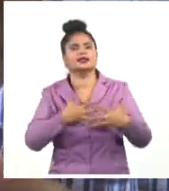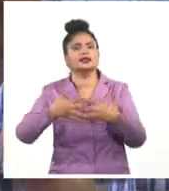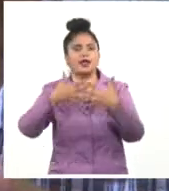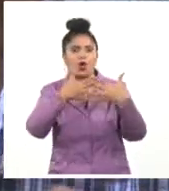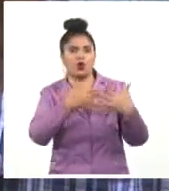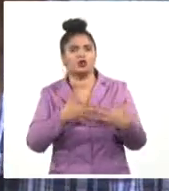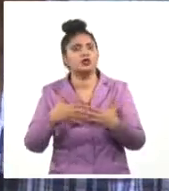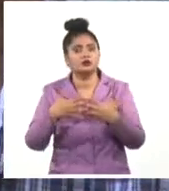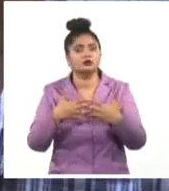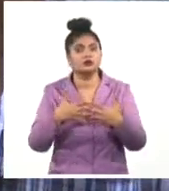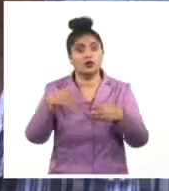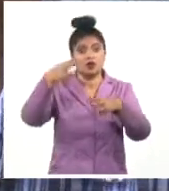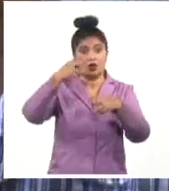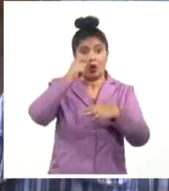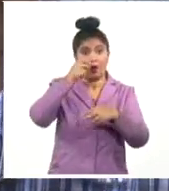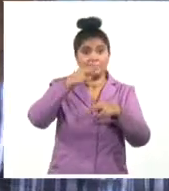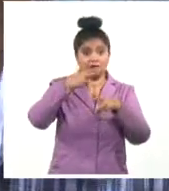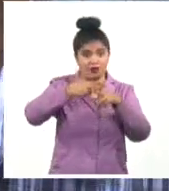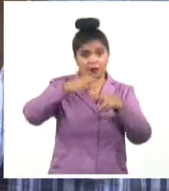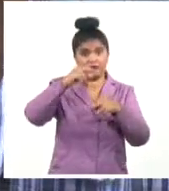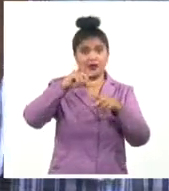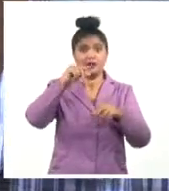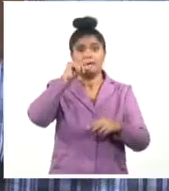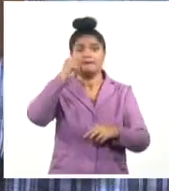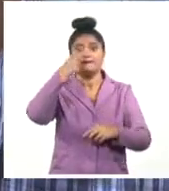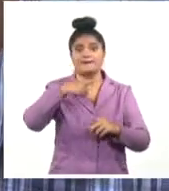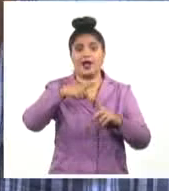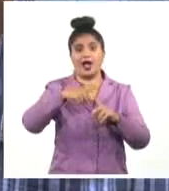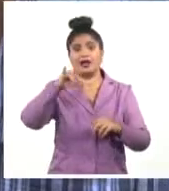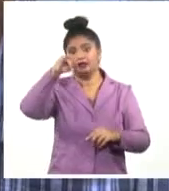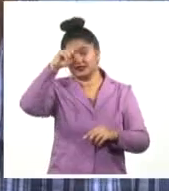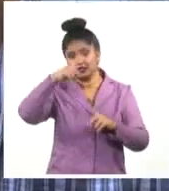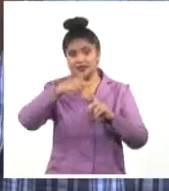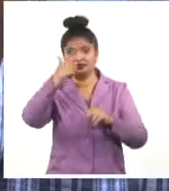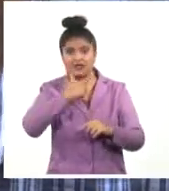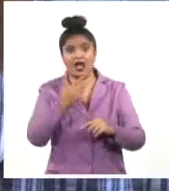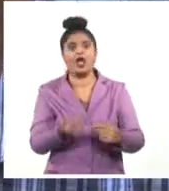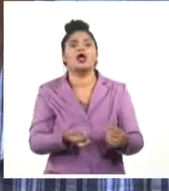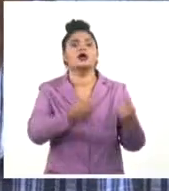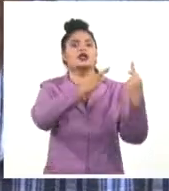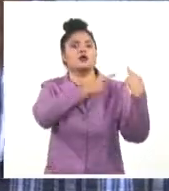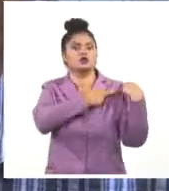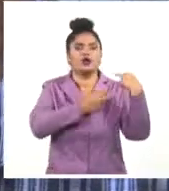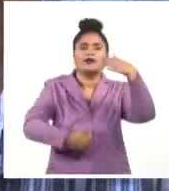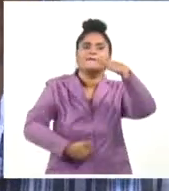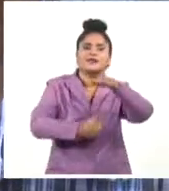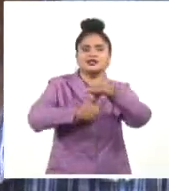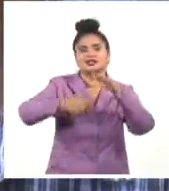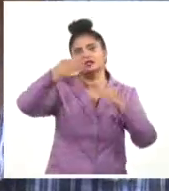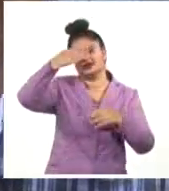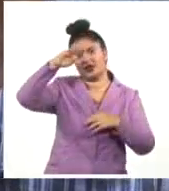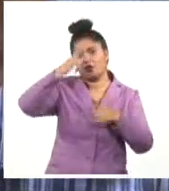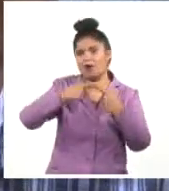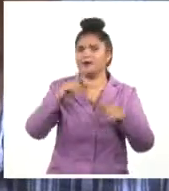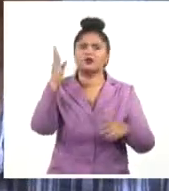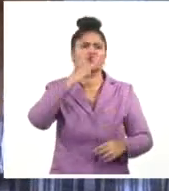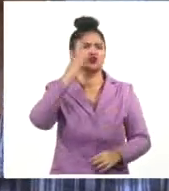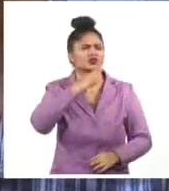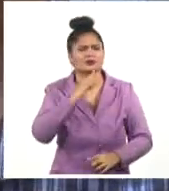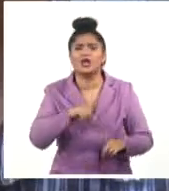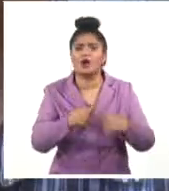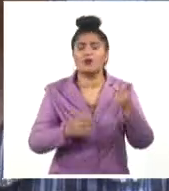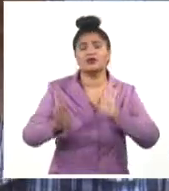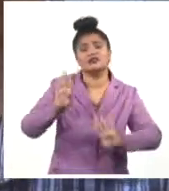lo más malo que plantean las redes sociales que a lo que le pueda decir un profesor o sus padres o